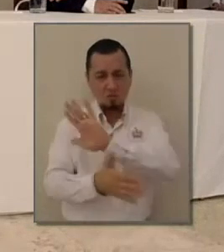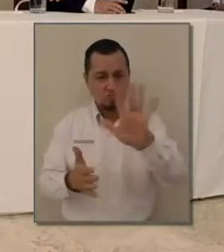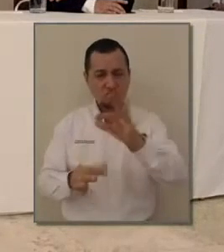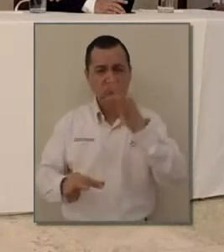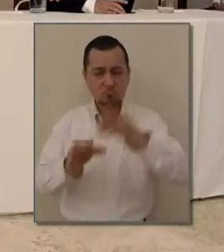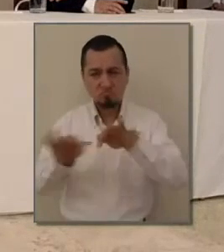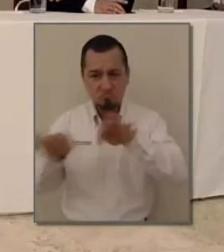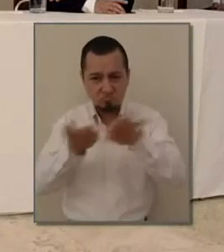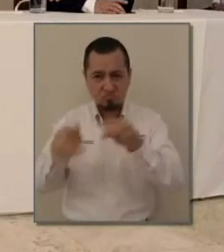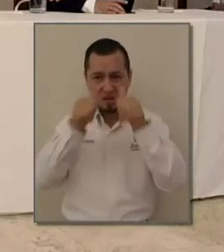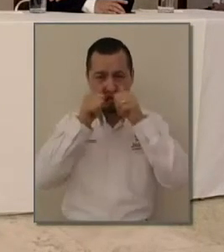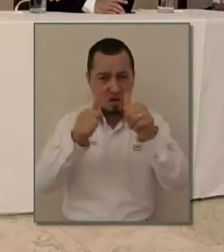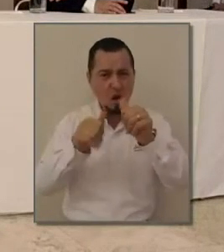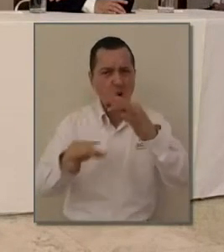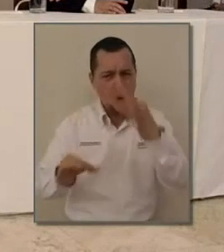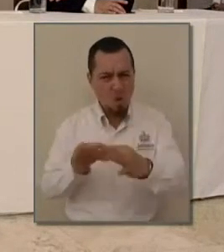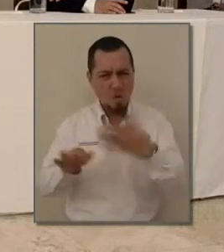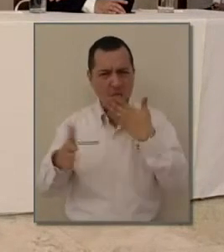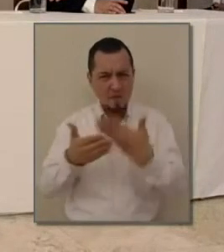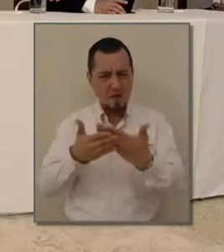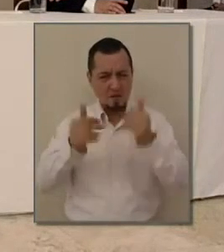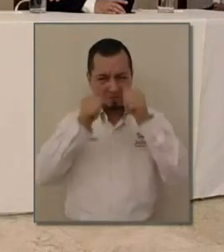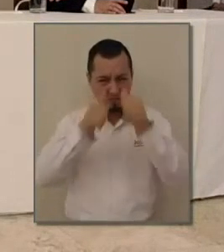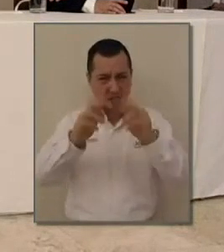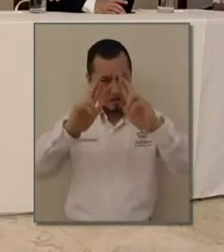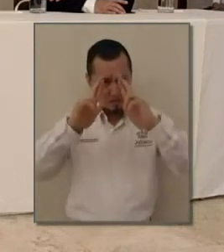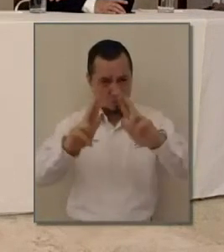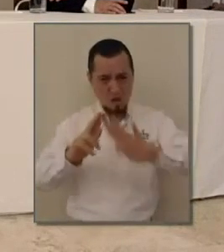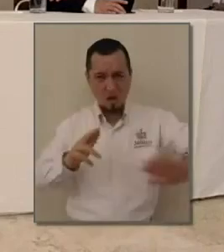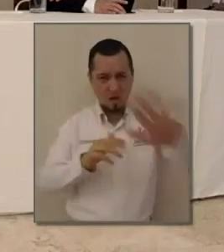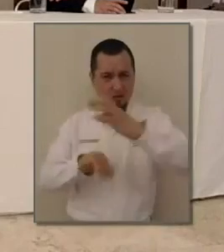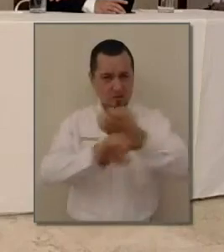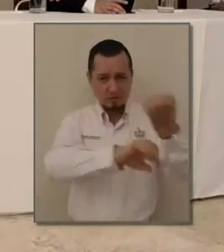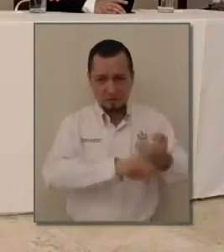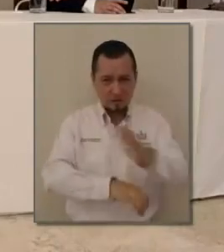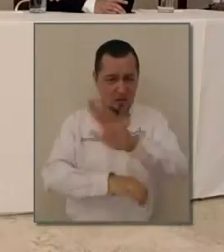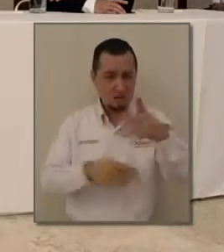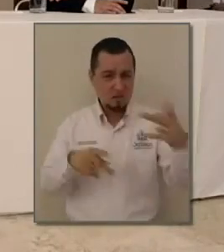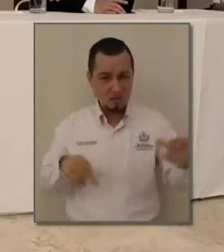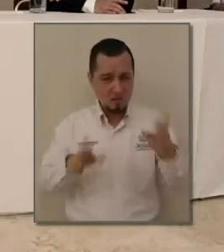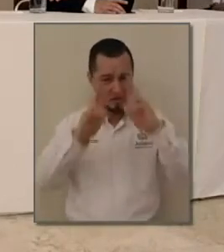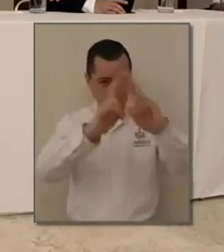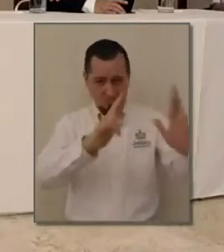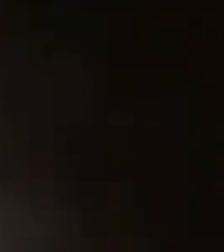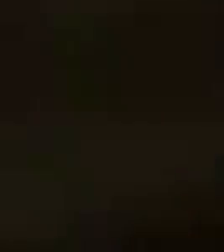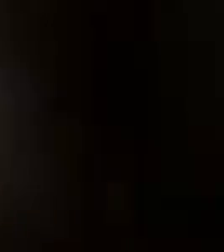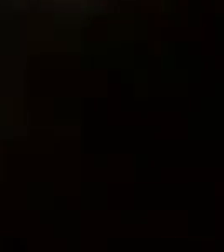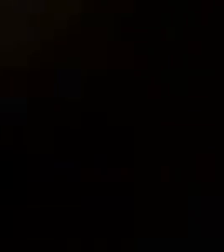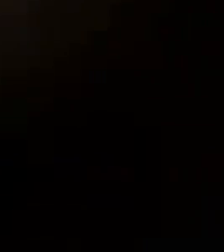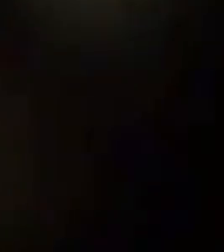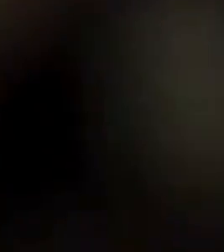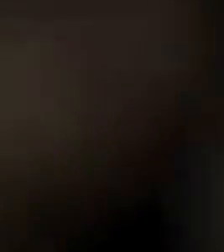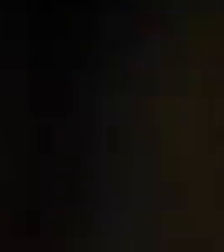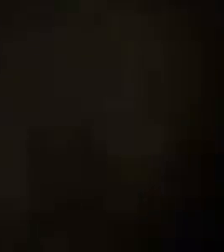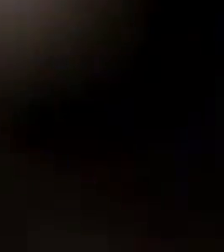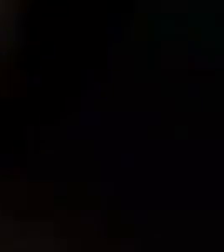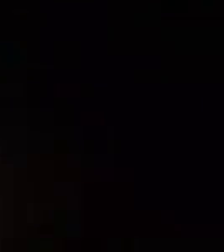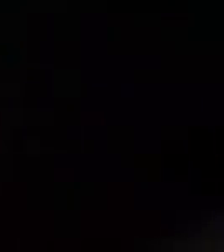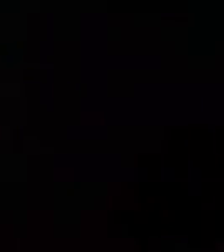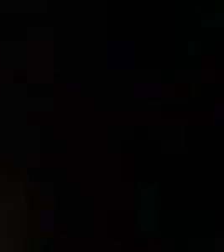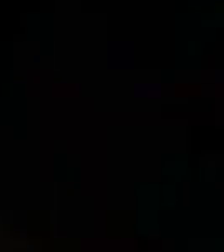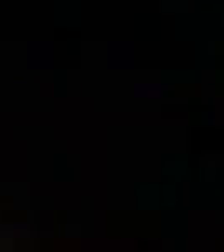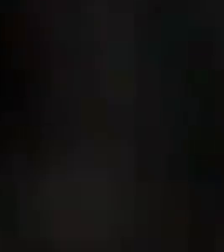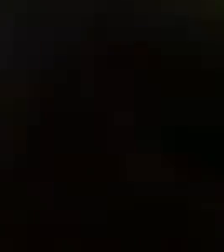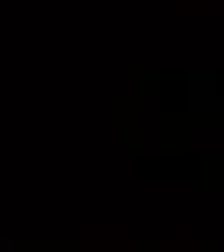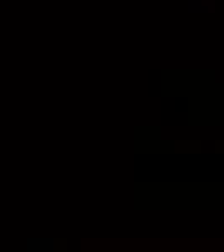moralmente a atender una petición puntual, respetuosa, que hacemos desde el gobierno de Jalisco. El caso de Giovanni